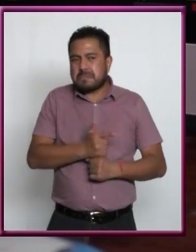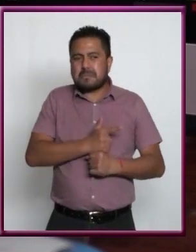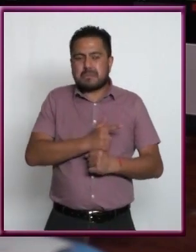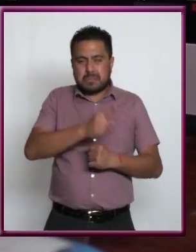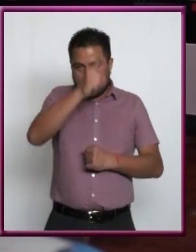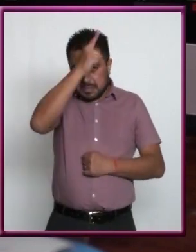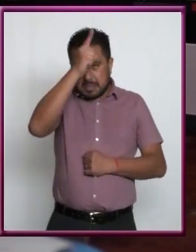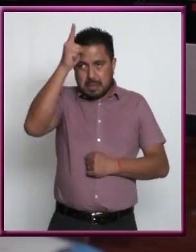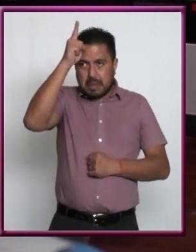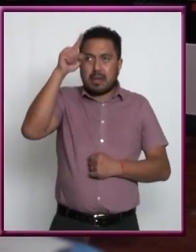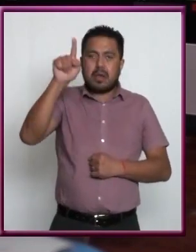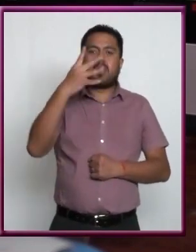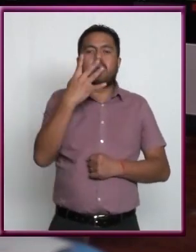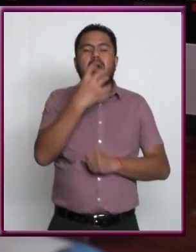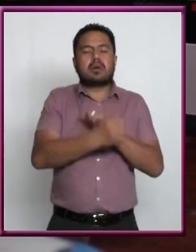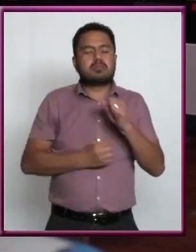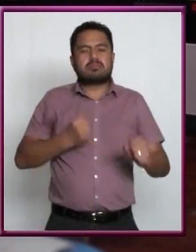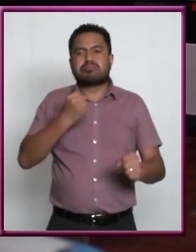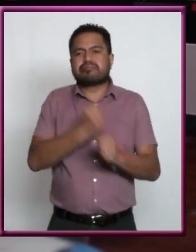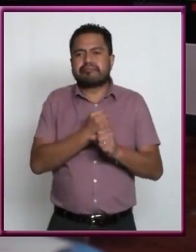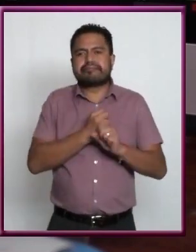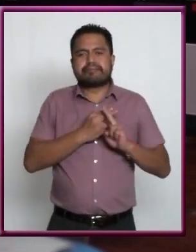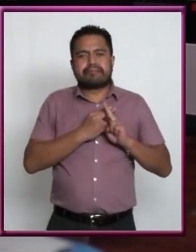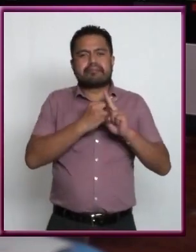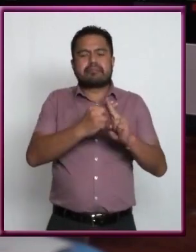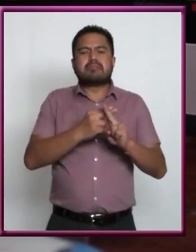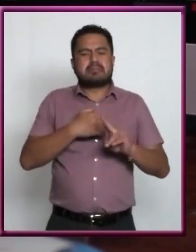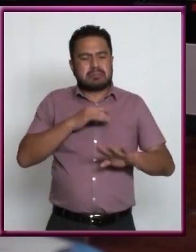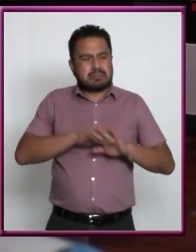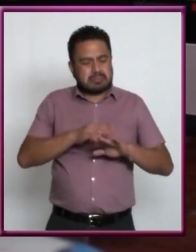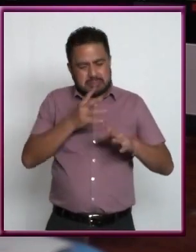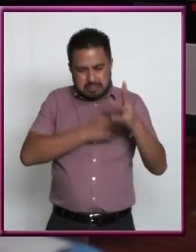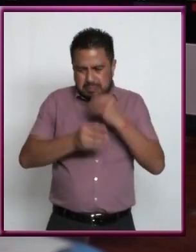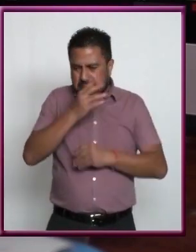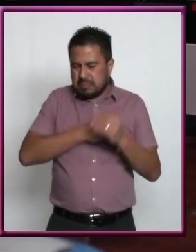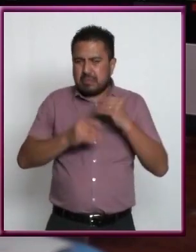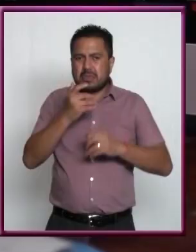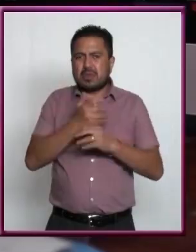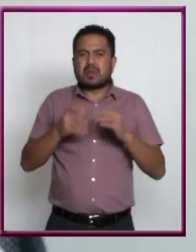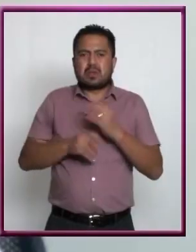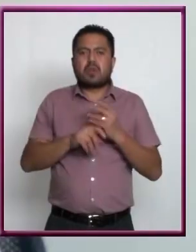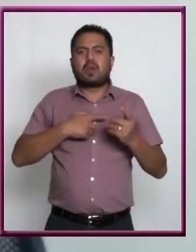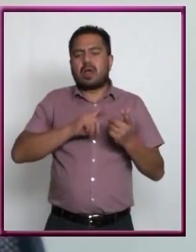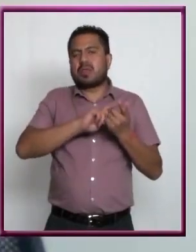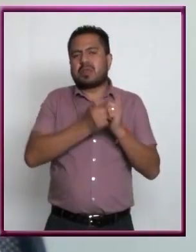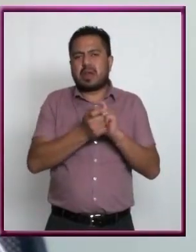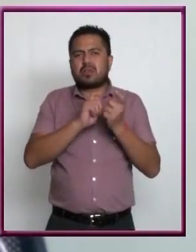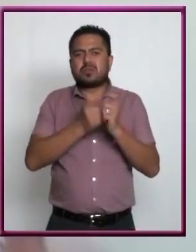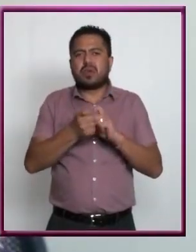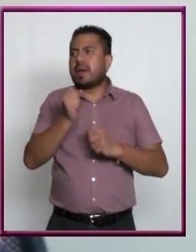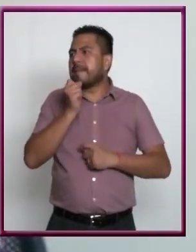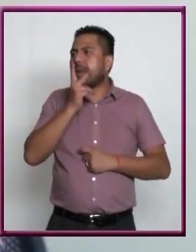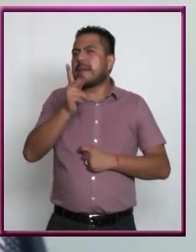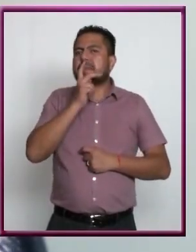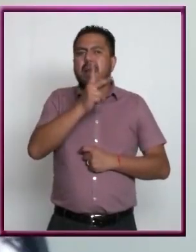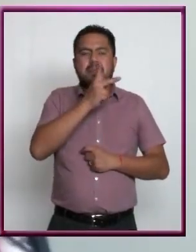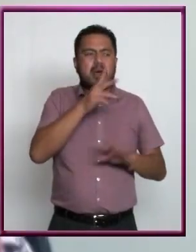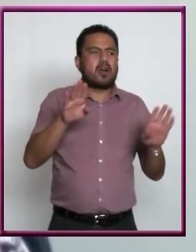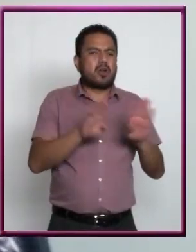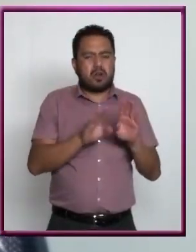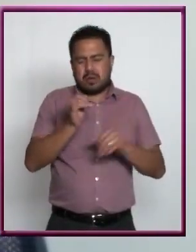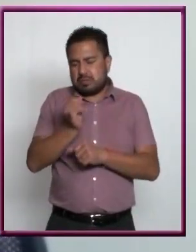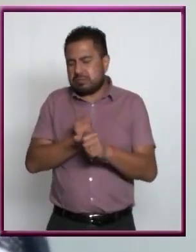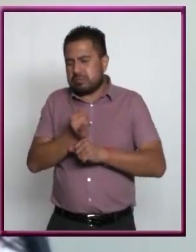licenciatura en Madrid. Y durante 4 años me dediqué a aprender muchas cosas de la traducción y de las palabras y de